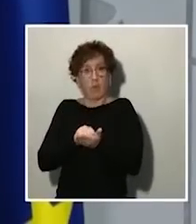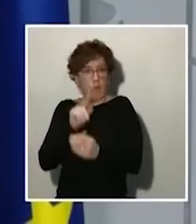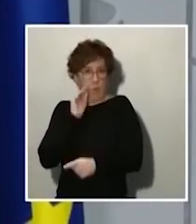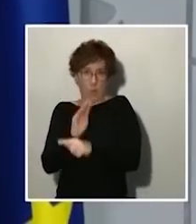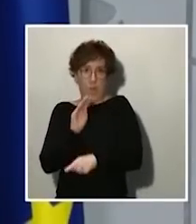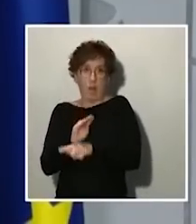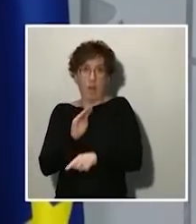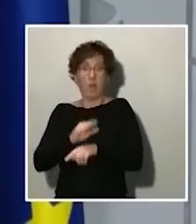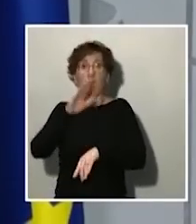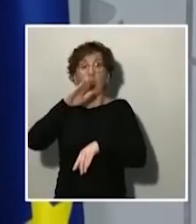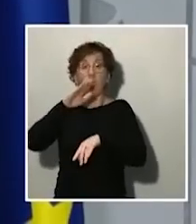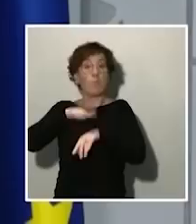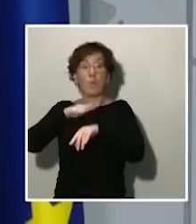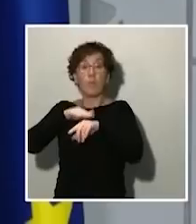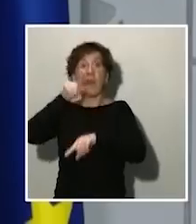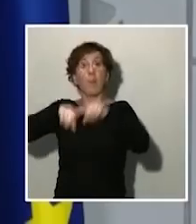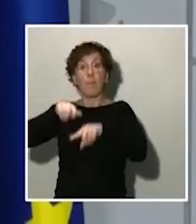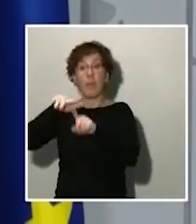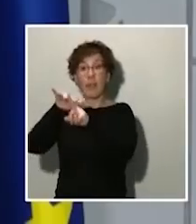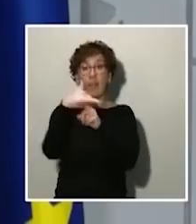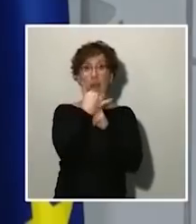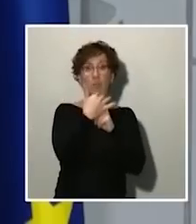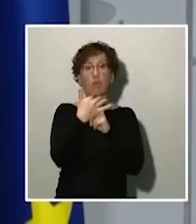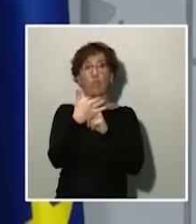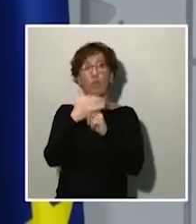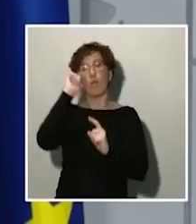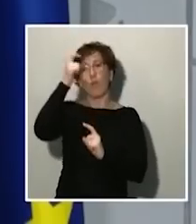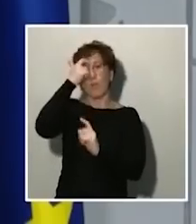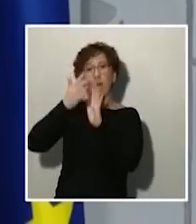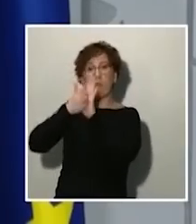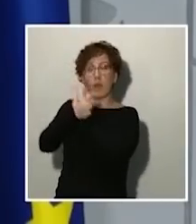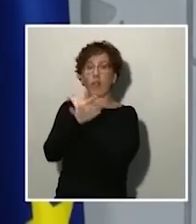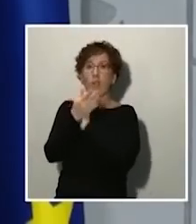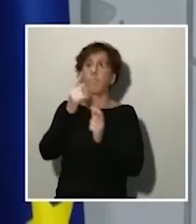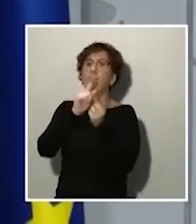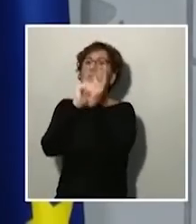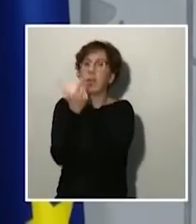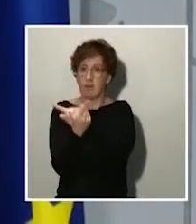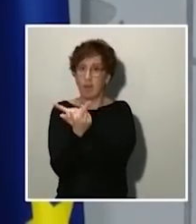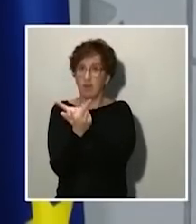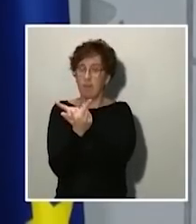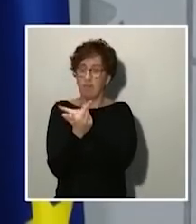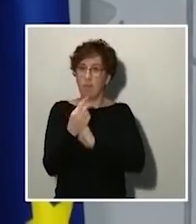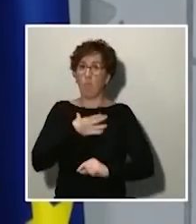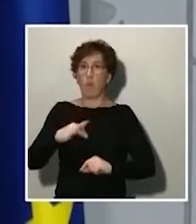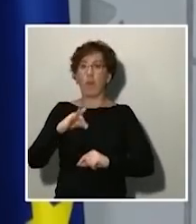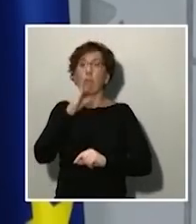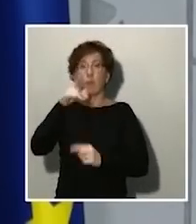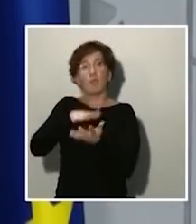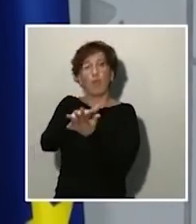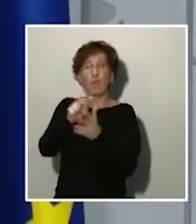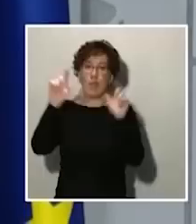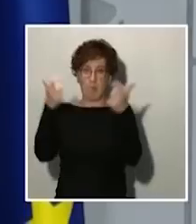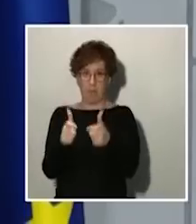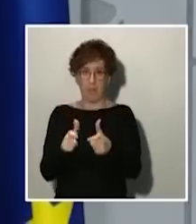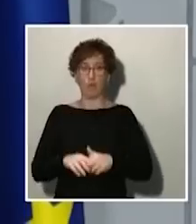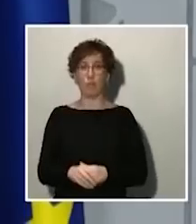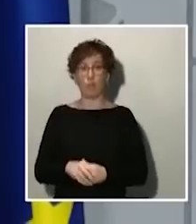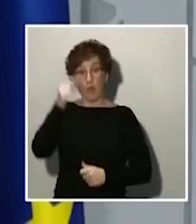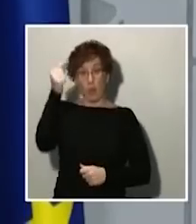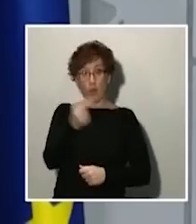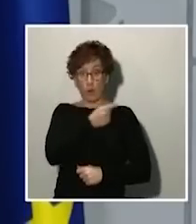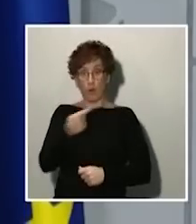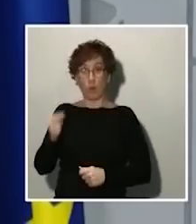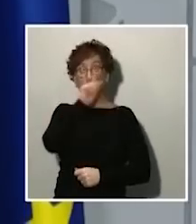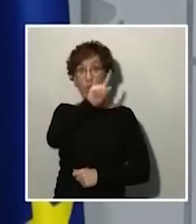decirlo con nombres y apellidos pero todo parece que viene después de hacer esa exclusiva de publicar esa exclusiva de la